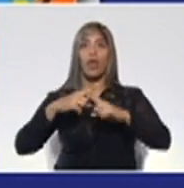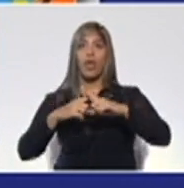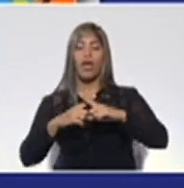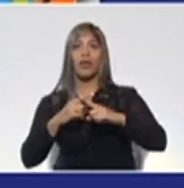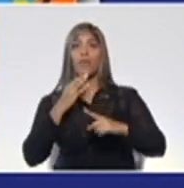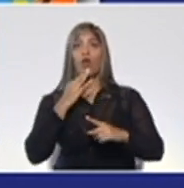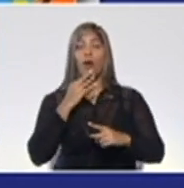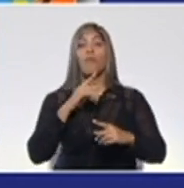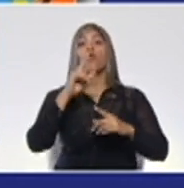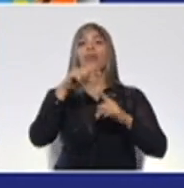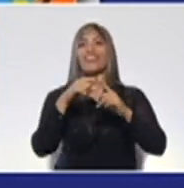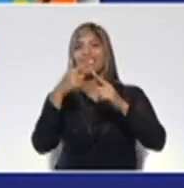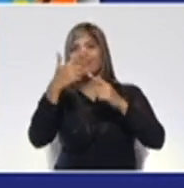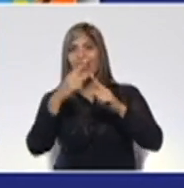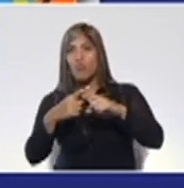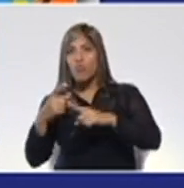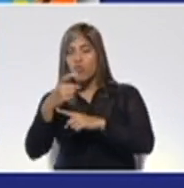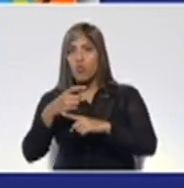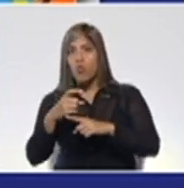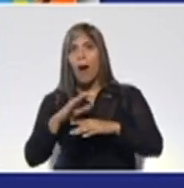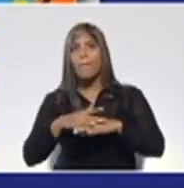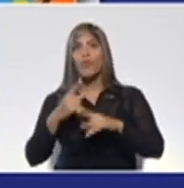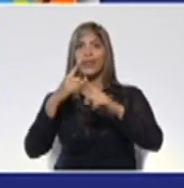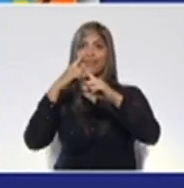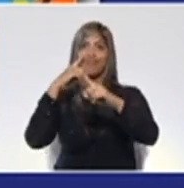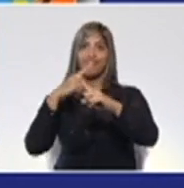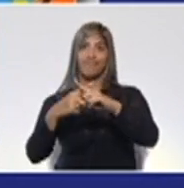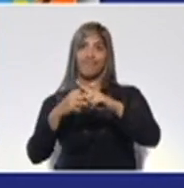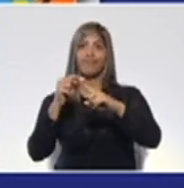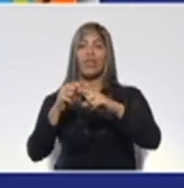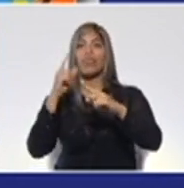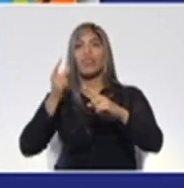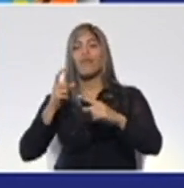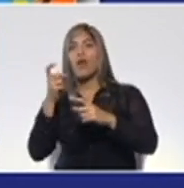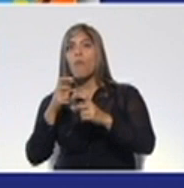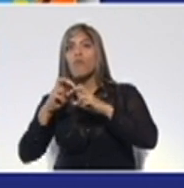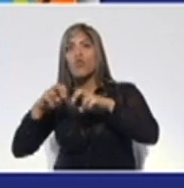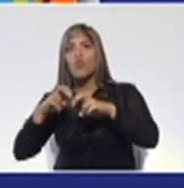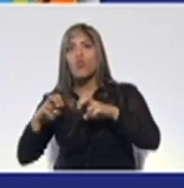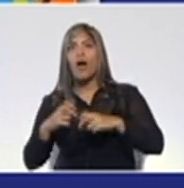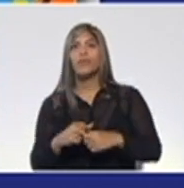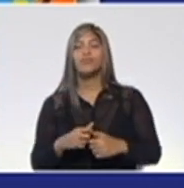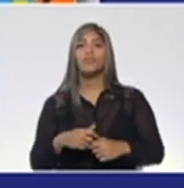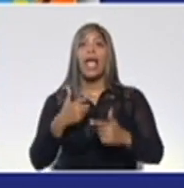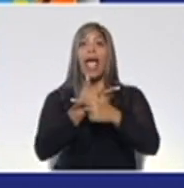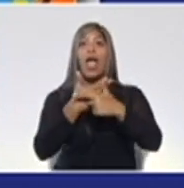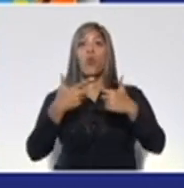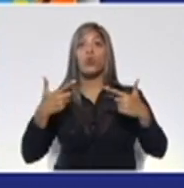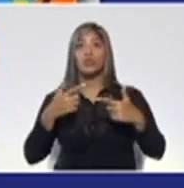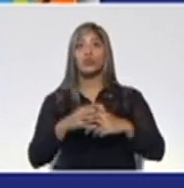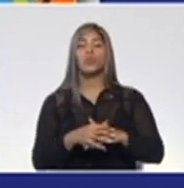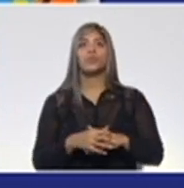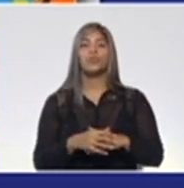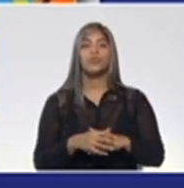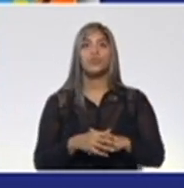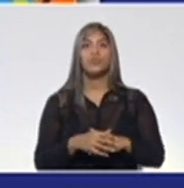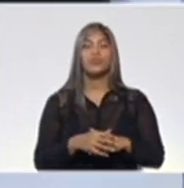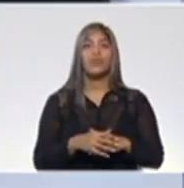ecuación porque aparece la incógnita x. En el primer miembro de